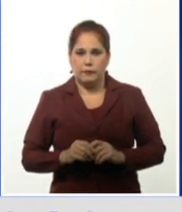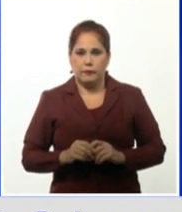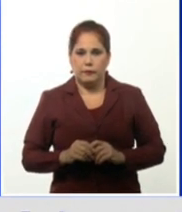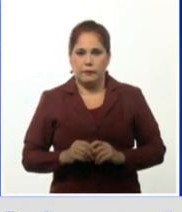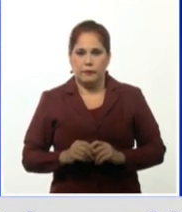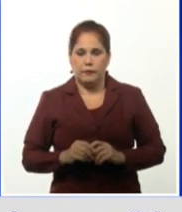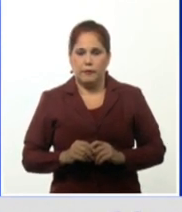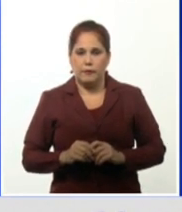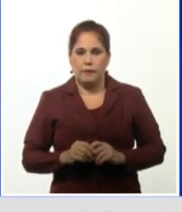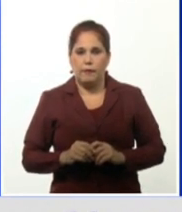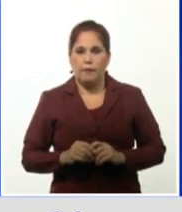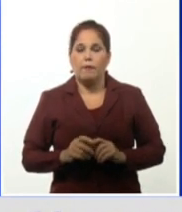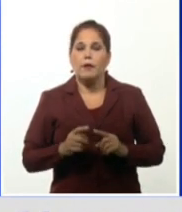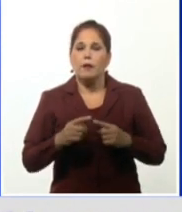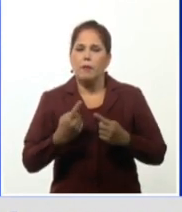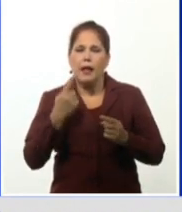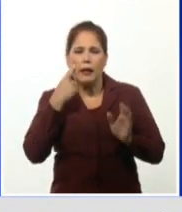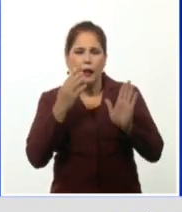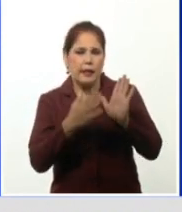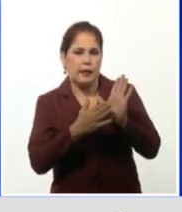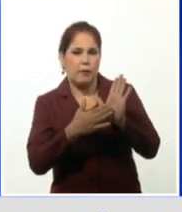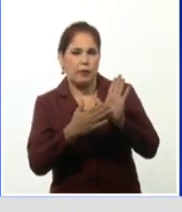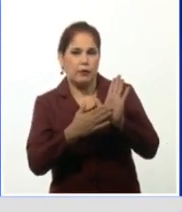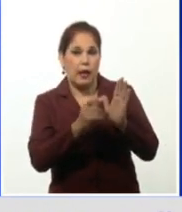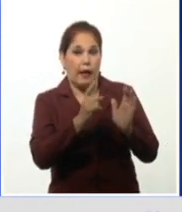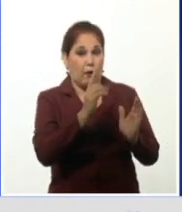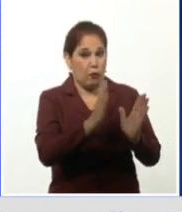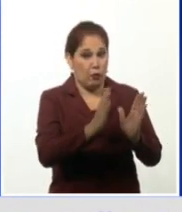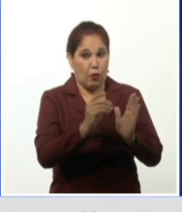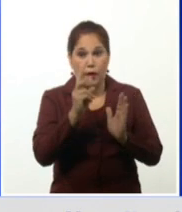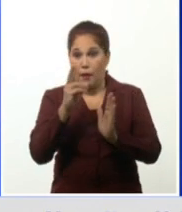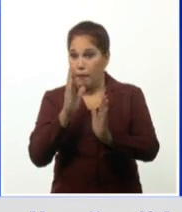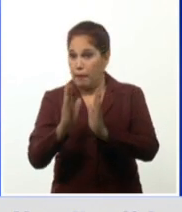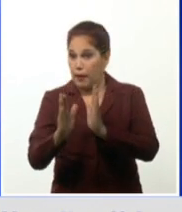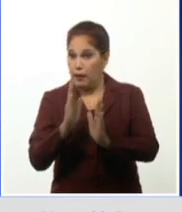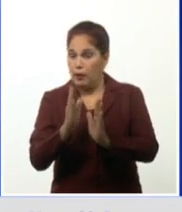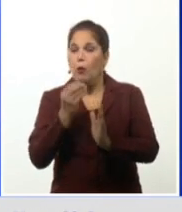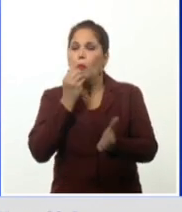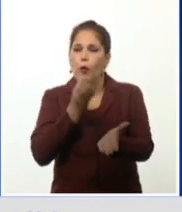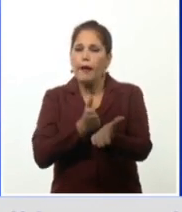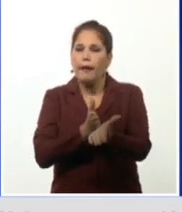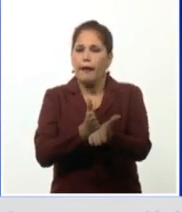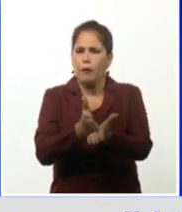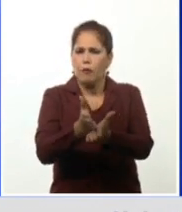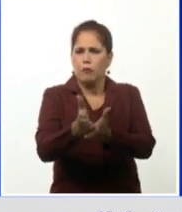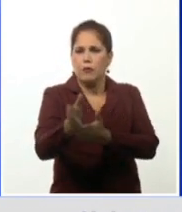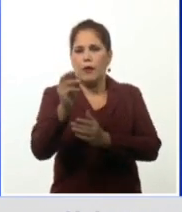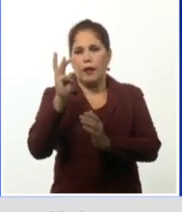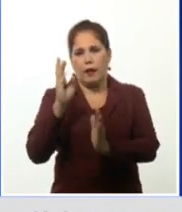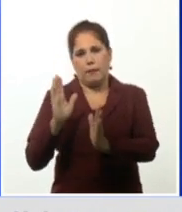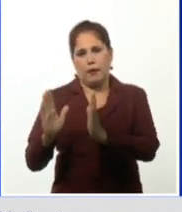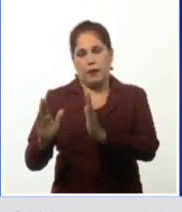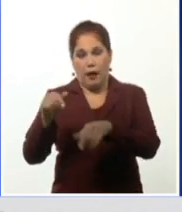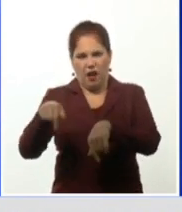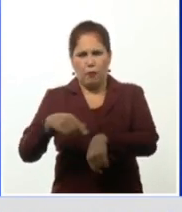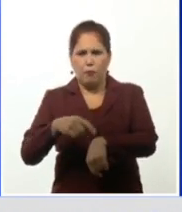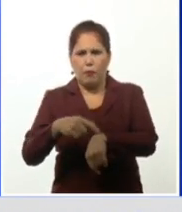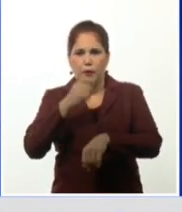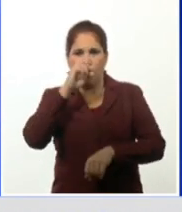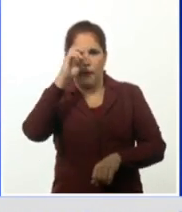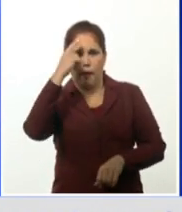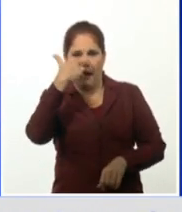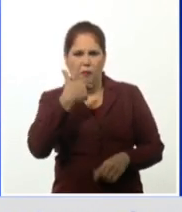la seguridad demostrada en fase 1 y fase 2 les permitió avanzar a una fase 3. ¿En qué momento nos encontramos, doctora?